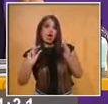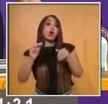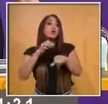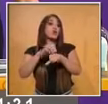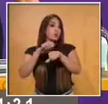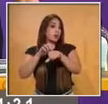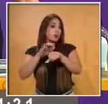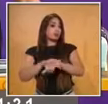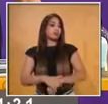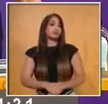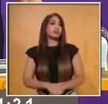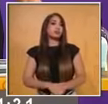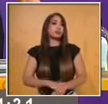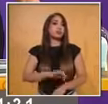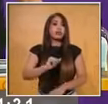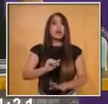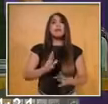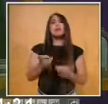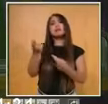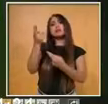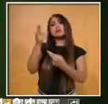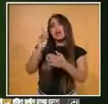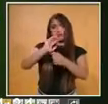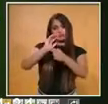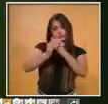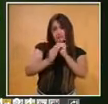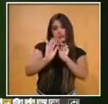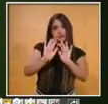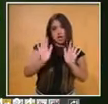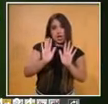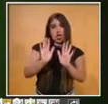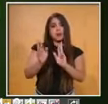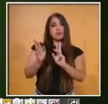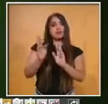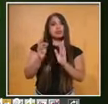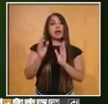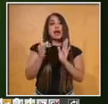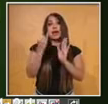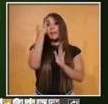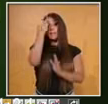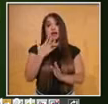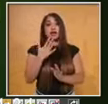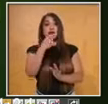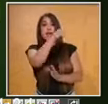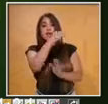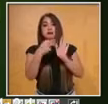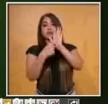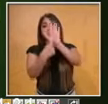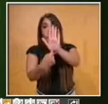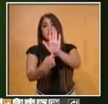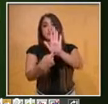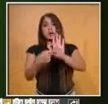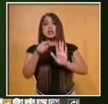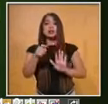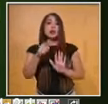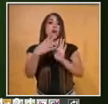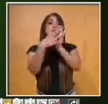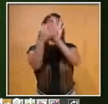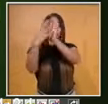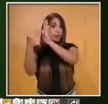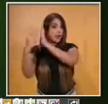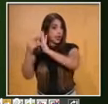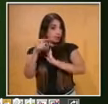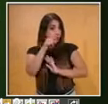vamos a ir a un corte, te vamos a dejar una imagen en la pantalla y en la medida de lo posible ve copiando. ¿Qué es lo que vamos a necesitar?